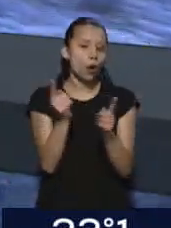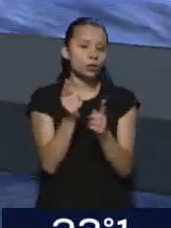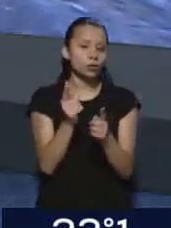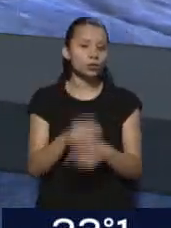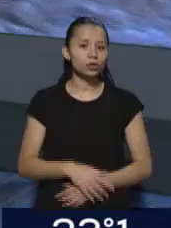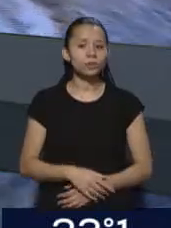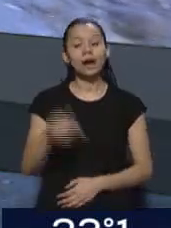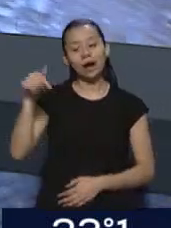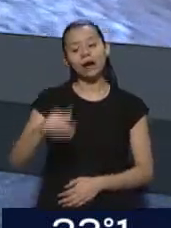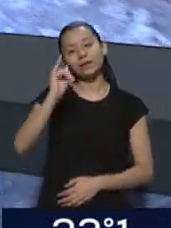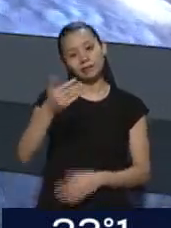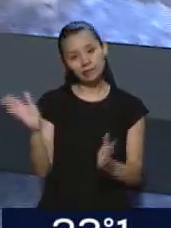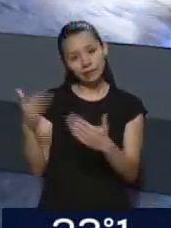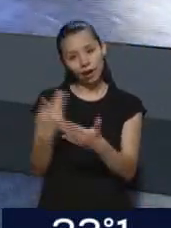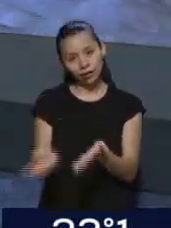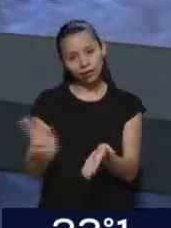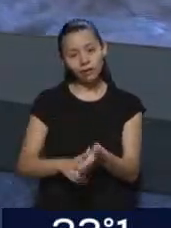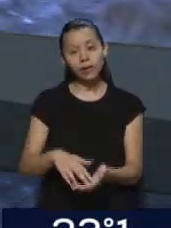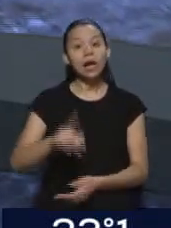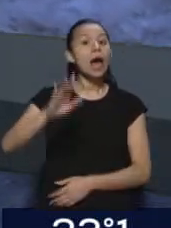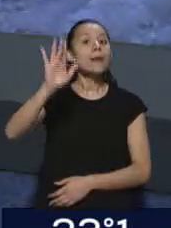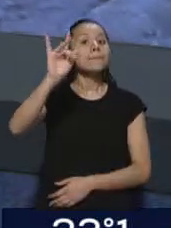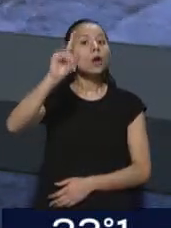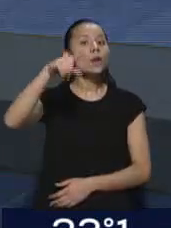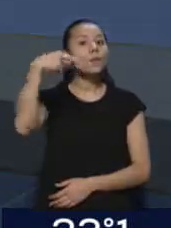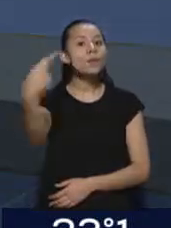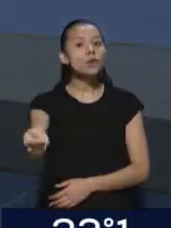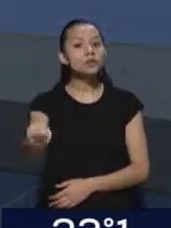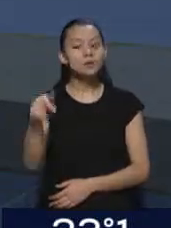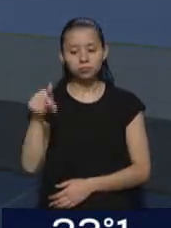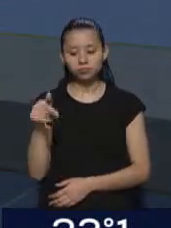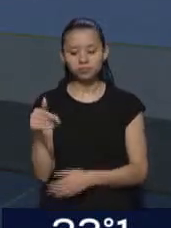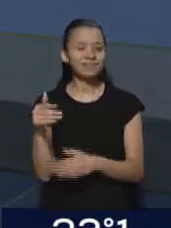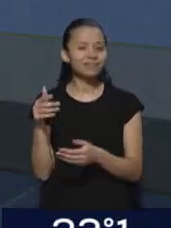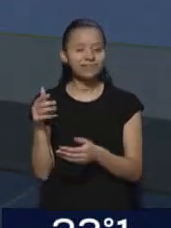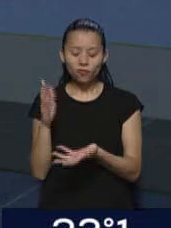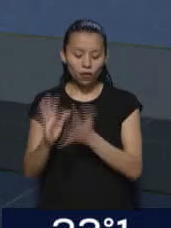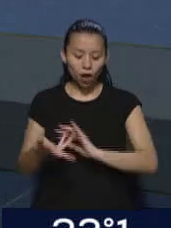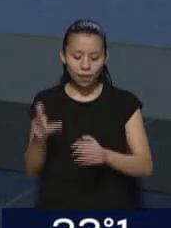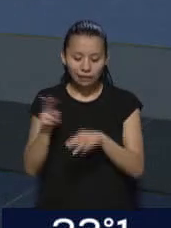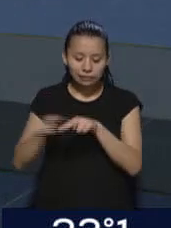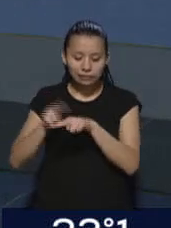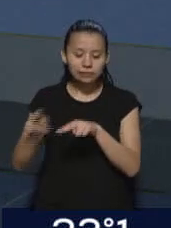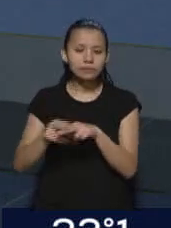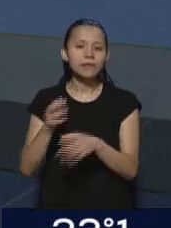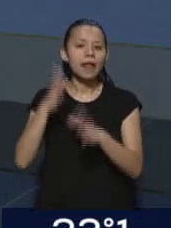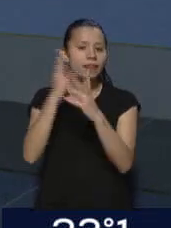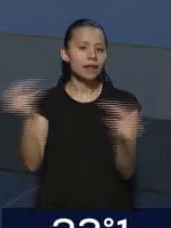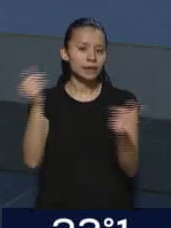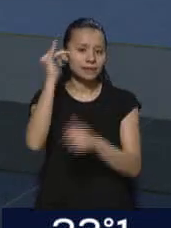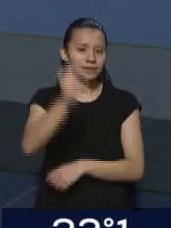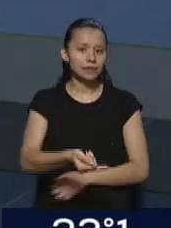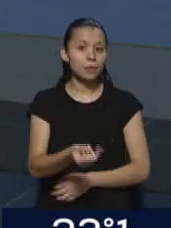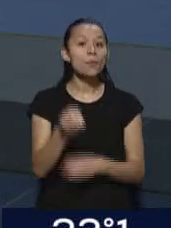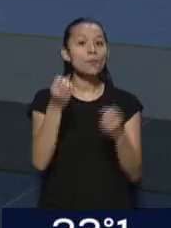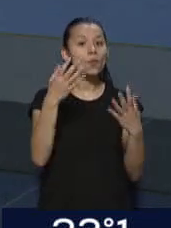cerrarse. Desde la comuna aseguran que el próximo miércoles finalmente estarán terminadas estas obras que son determinantes. ¿Por qué? Porque